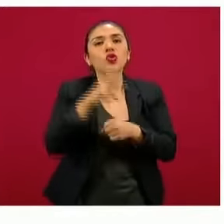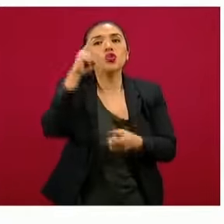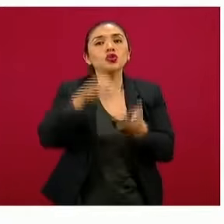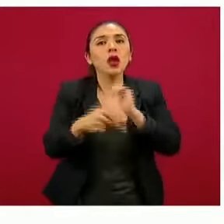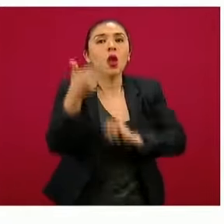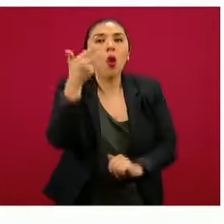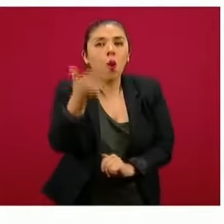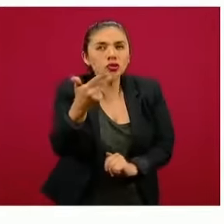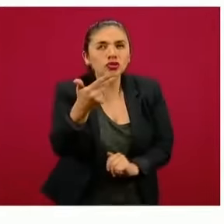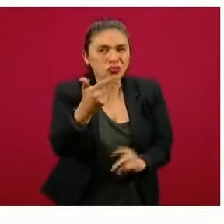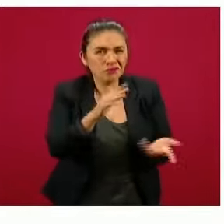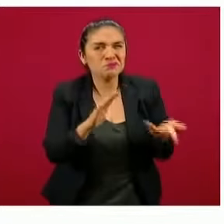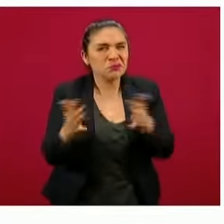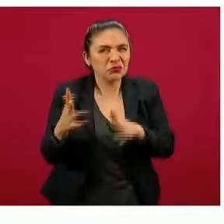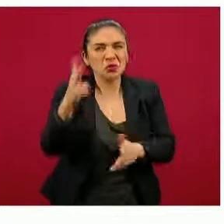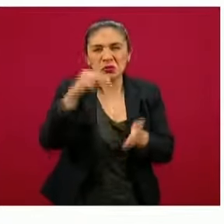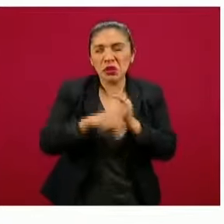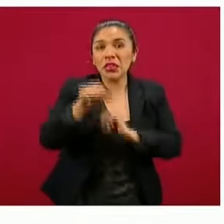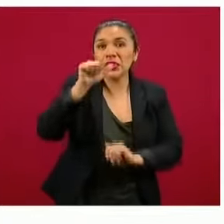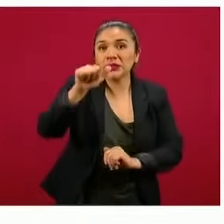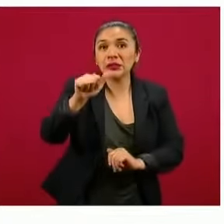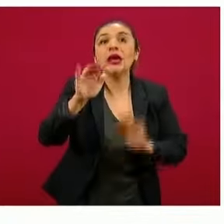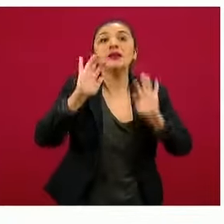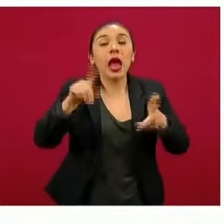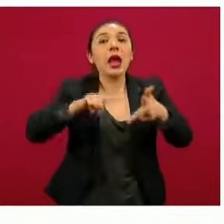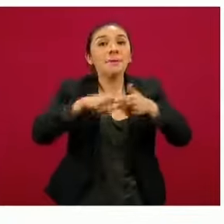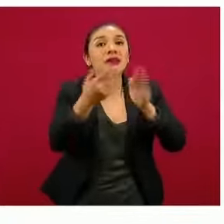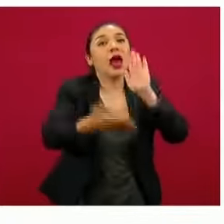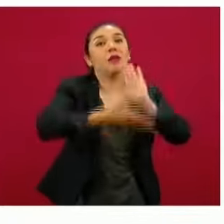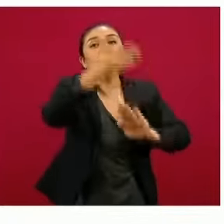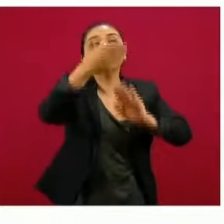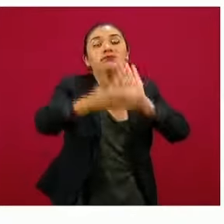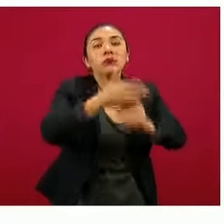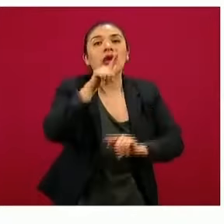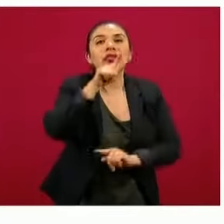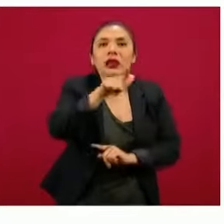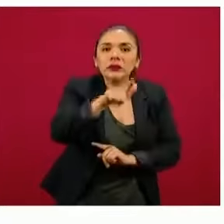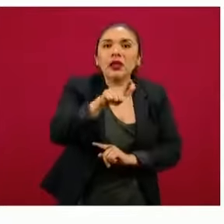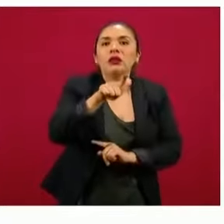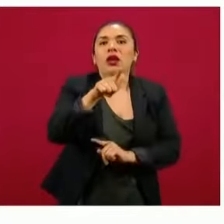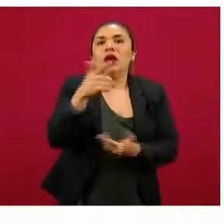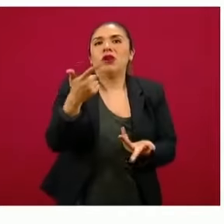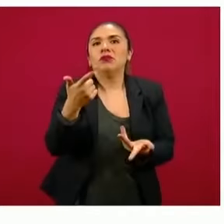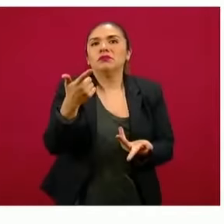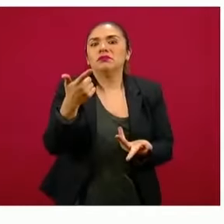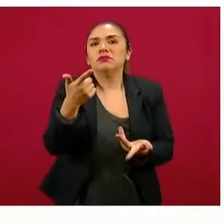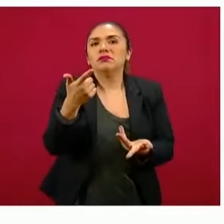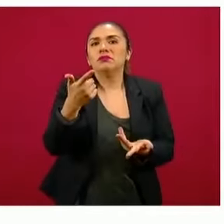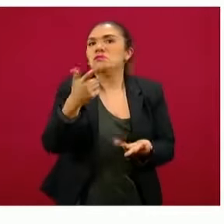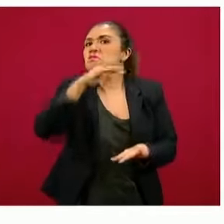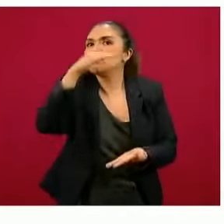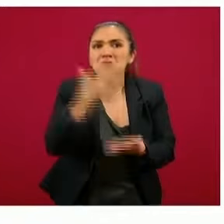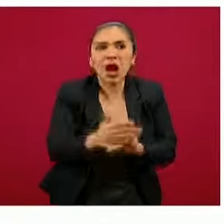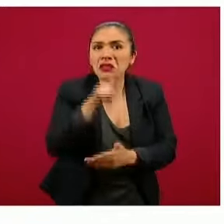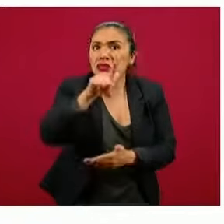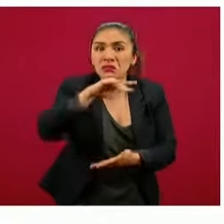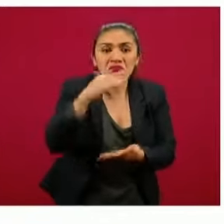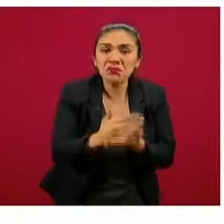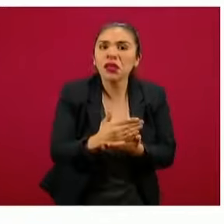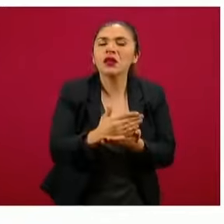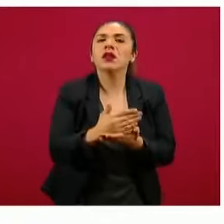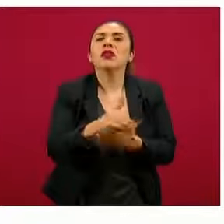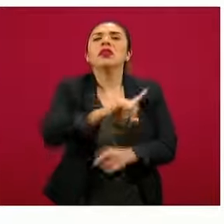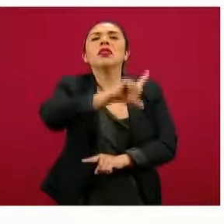2008 aproximadamente. En 2016 empezó la construcción, en 2017 se detuvo. Y